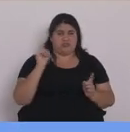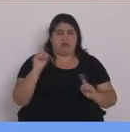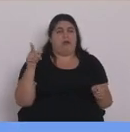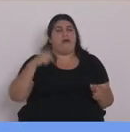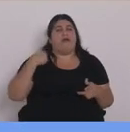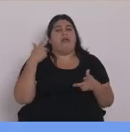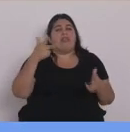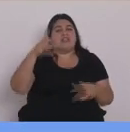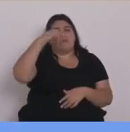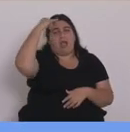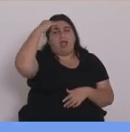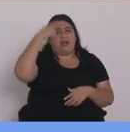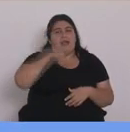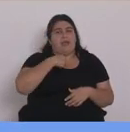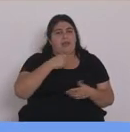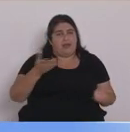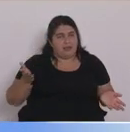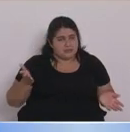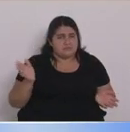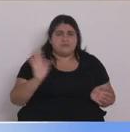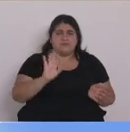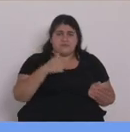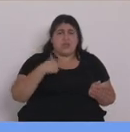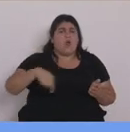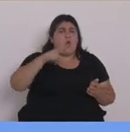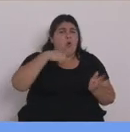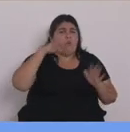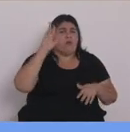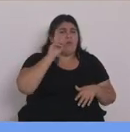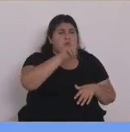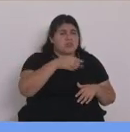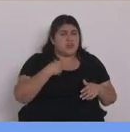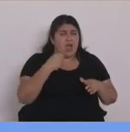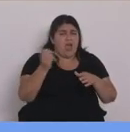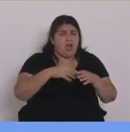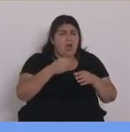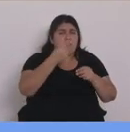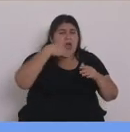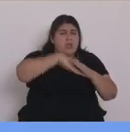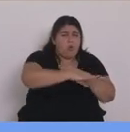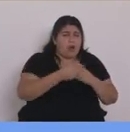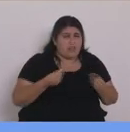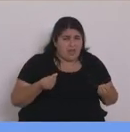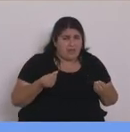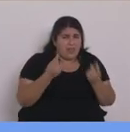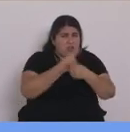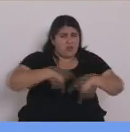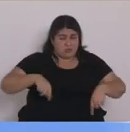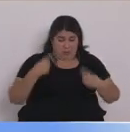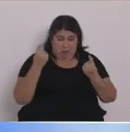especuladores. ¿Sabe cuánta plata hay en los colchones o en las cajas de seguridad o fuera del sistema? Porque tener la plata